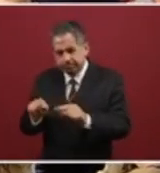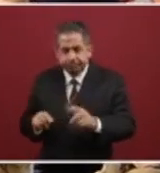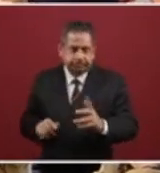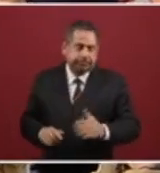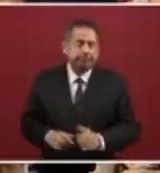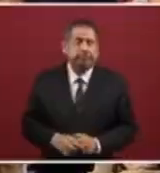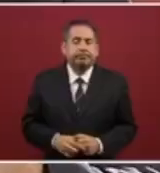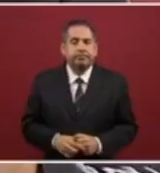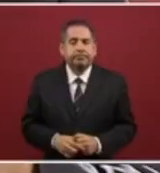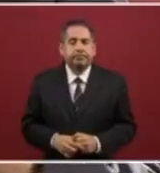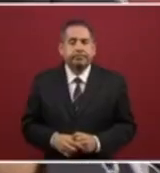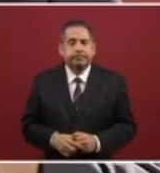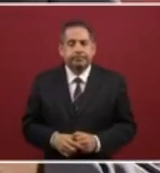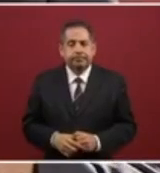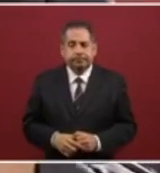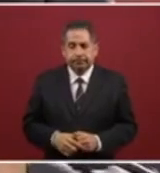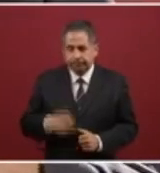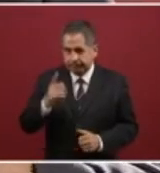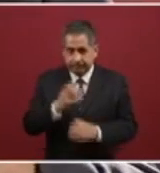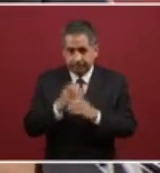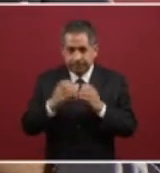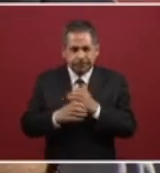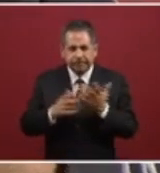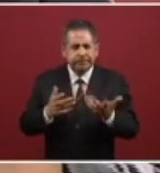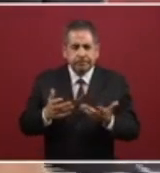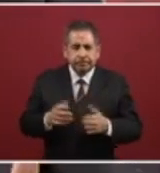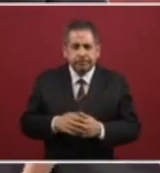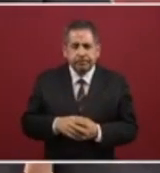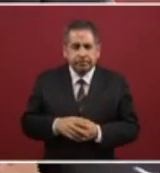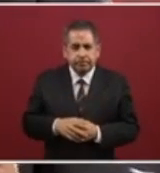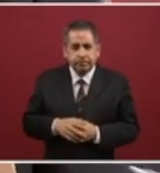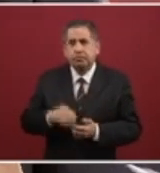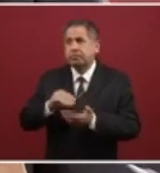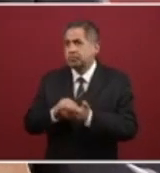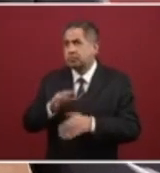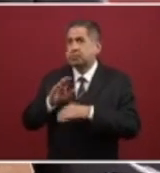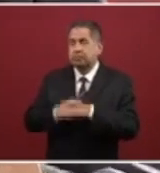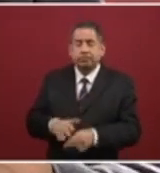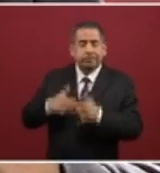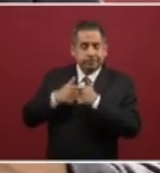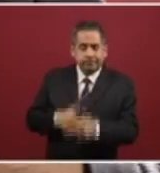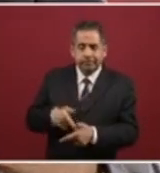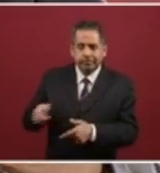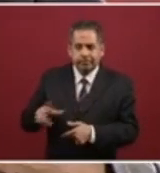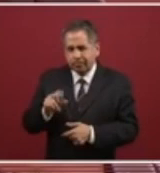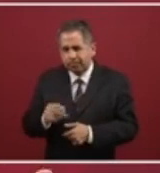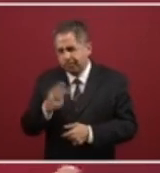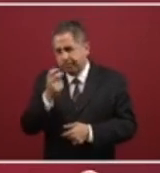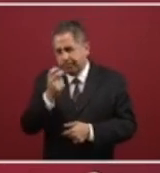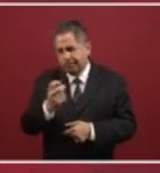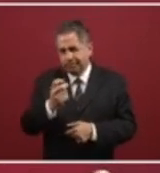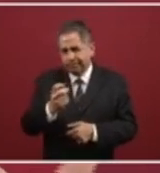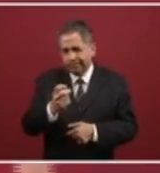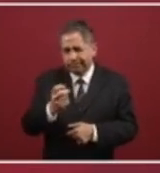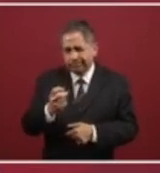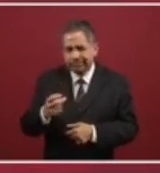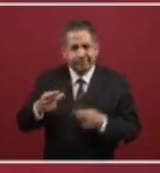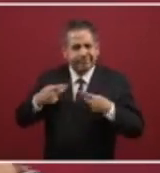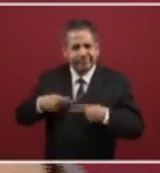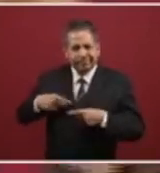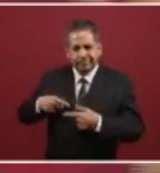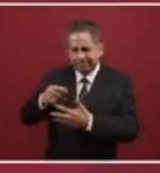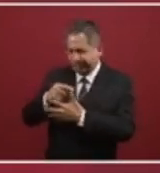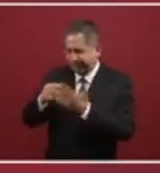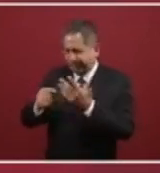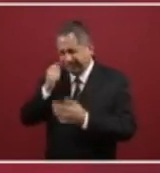Una de las cosas que se está tratando de hacer es que eso no siga ocurriendo, ¿verdad? Pero las gentes toman todos